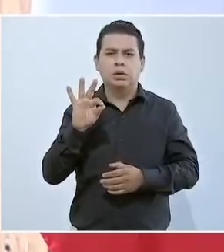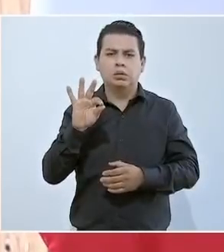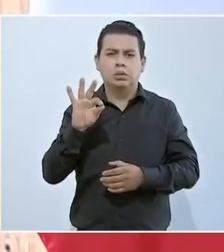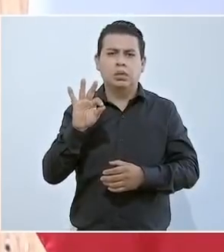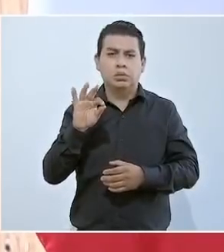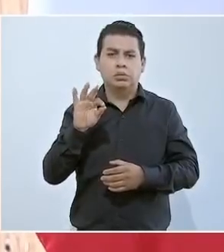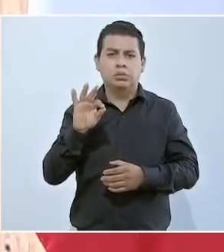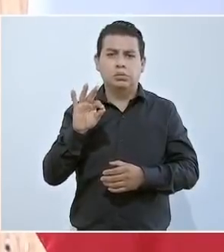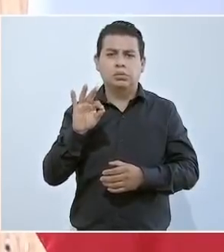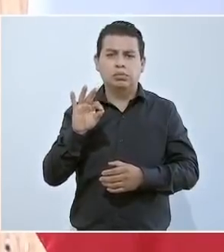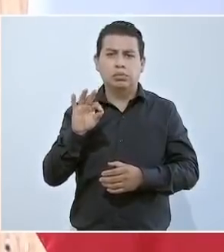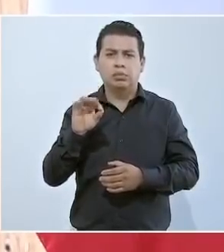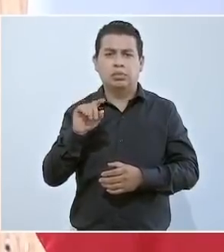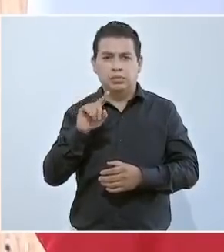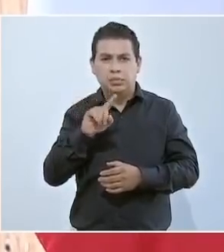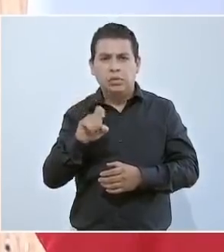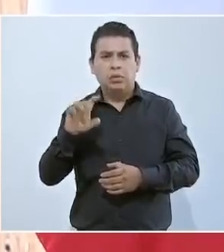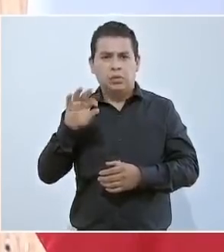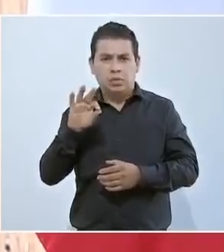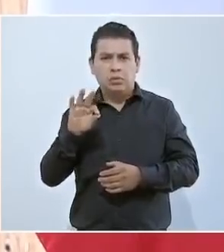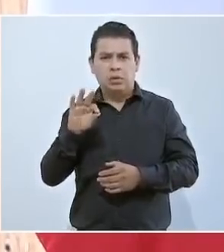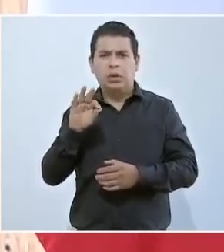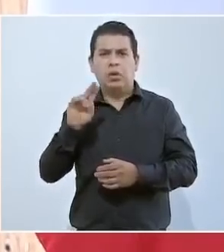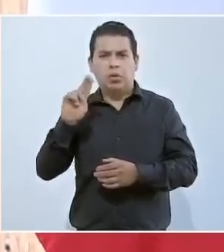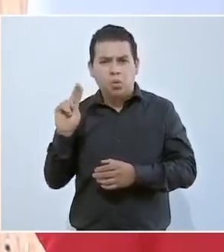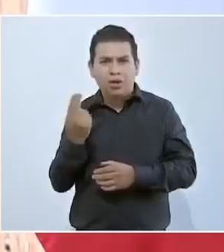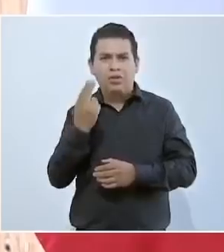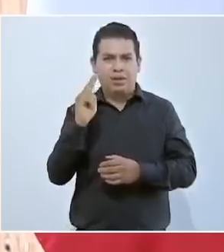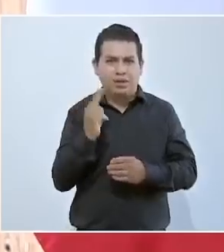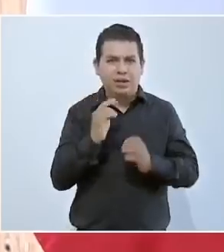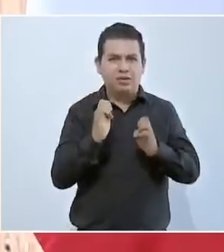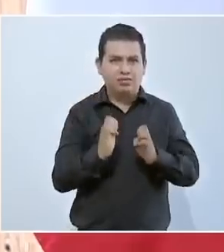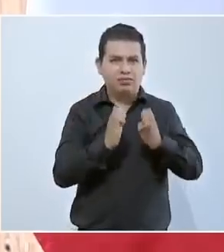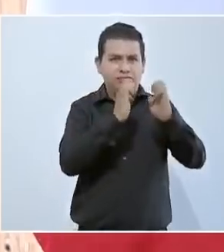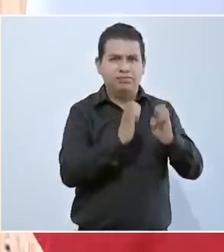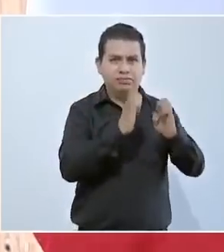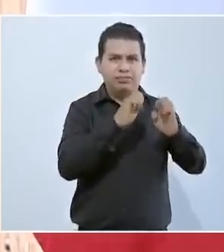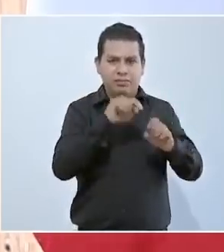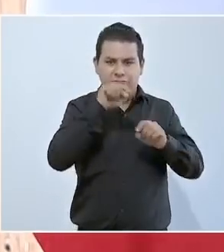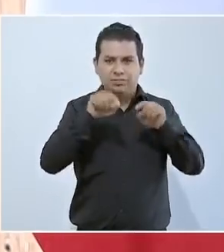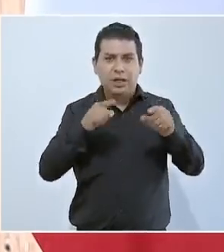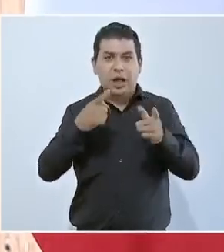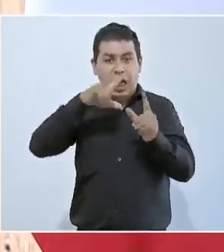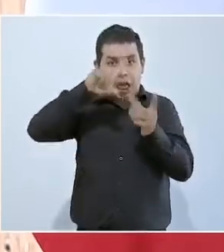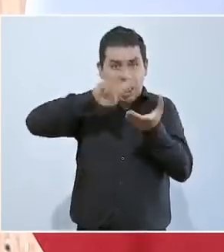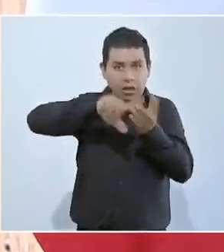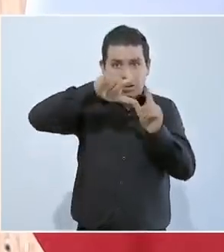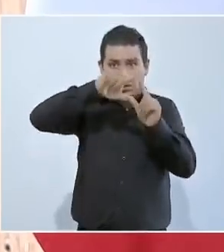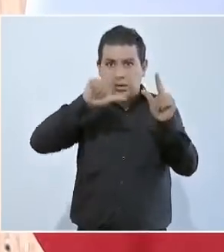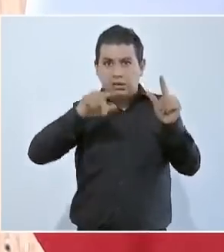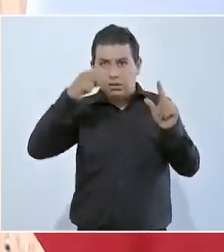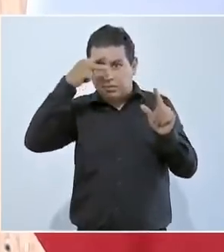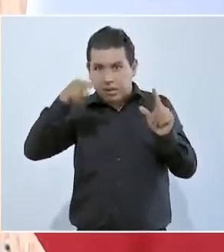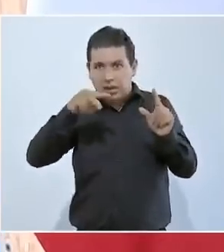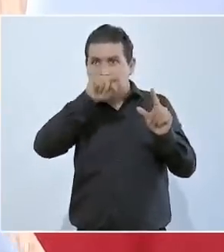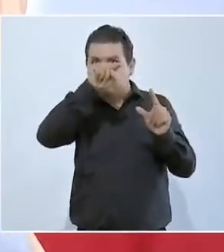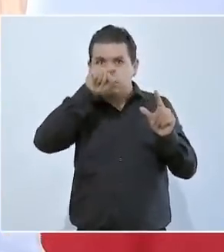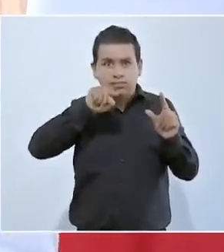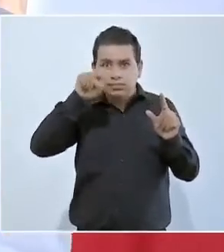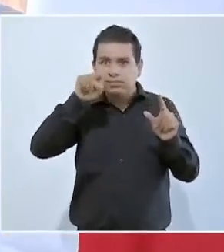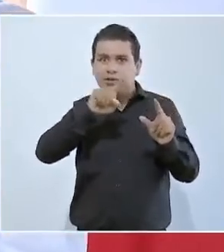son 140 escuelas como esta en el país y también